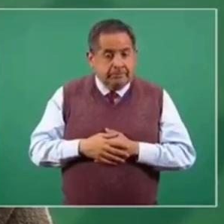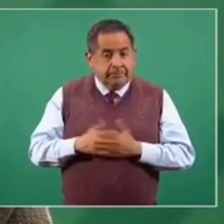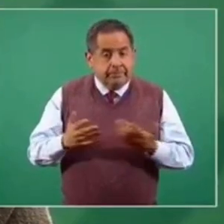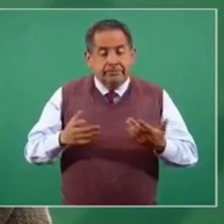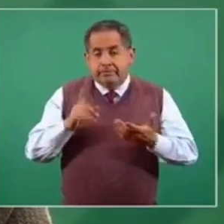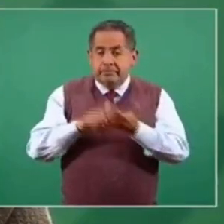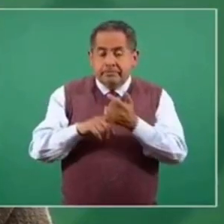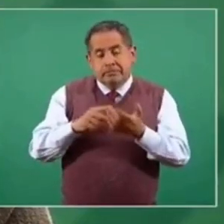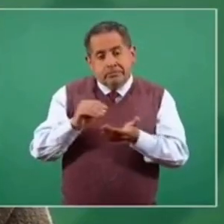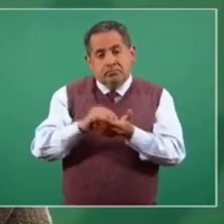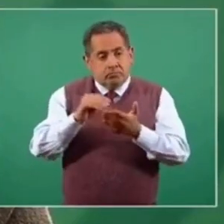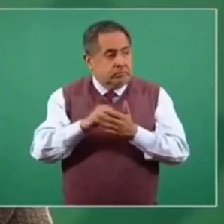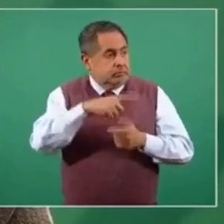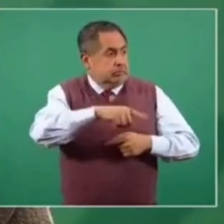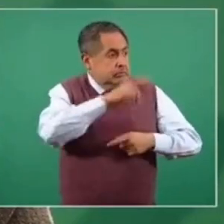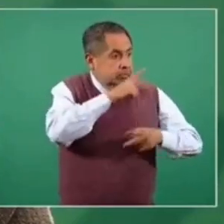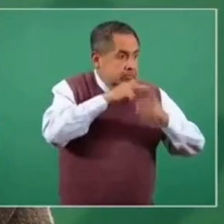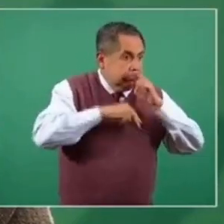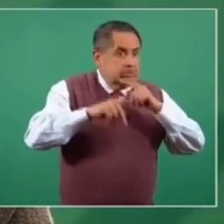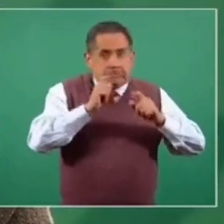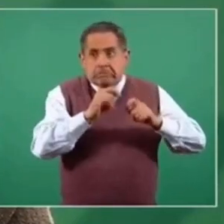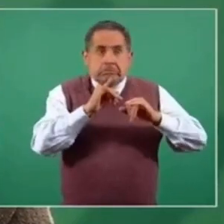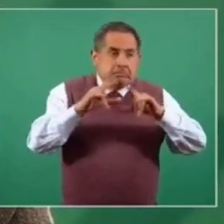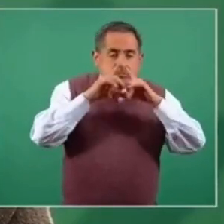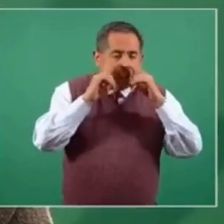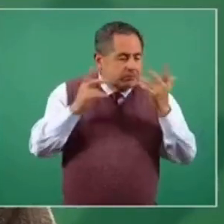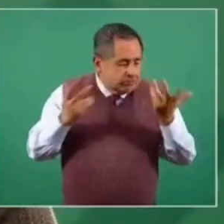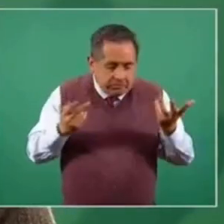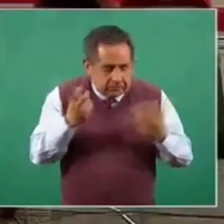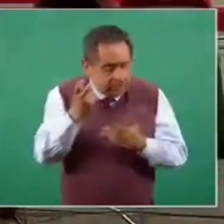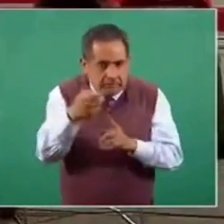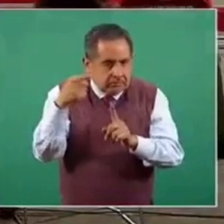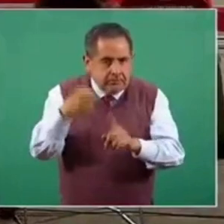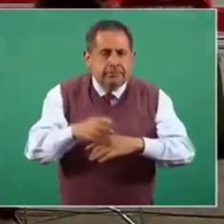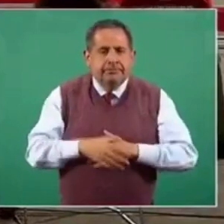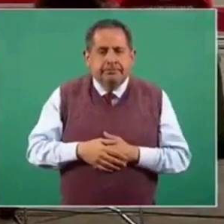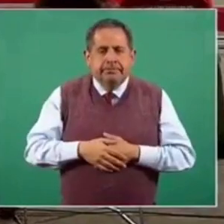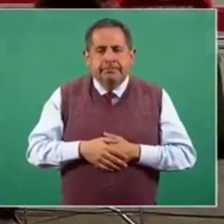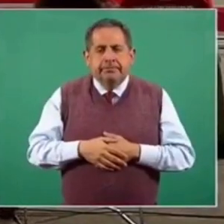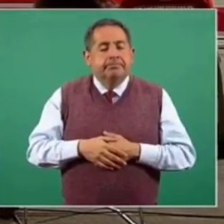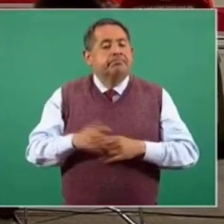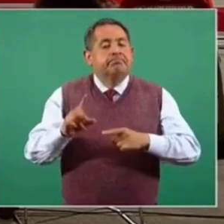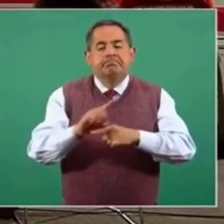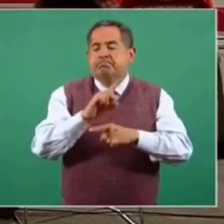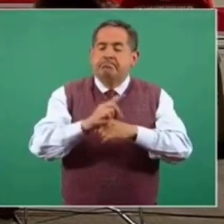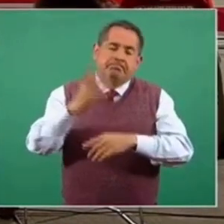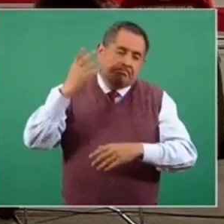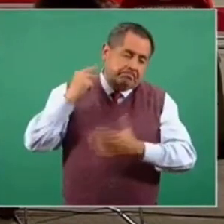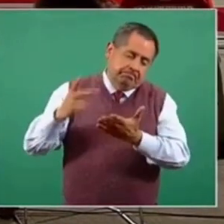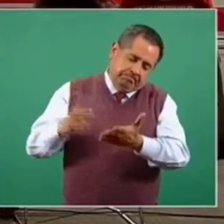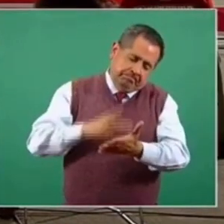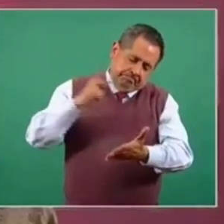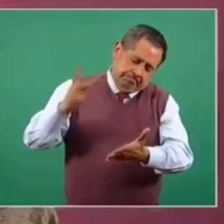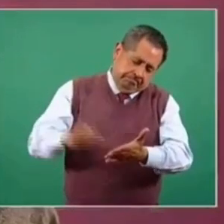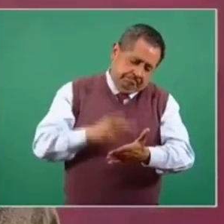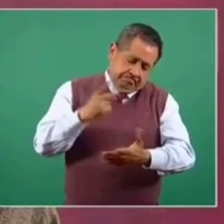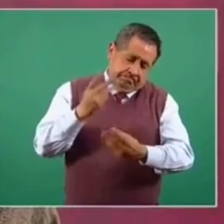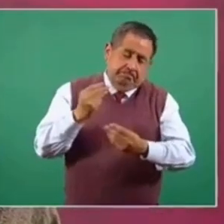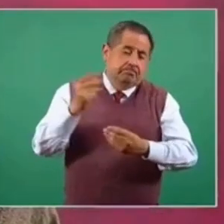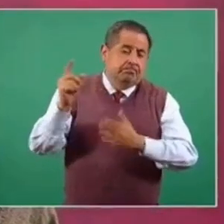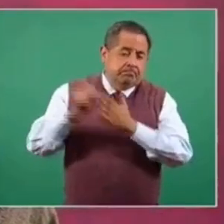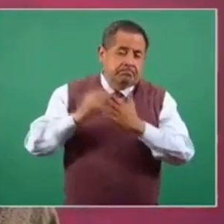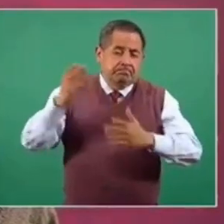y sostenida inquietud respecto al uso del cubrebocas. Y hemos dicho desde varios meses atrás, muchos,